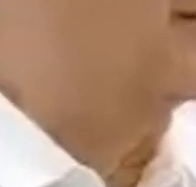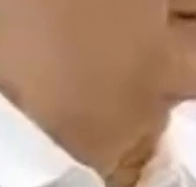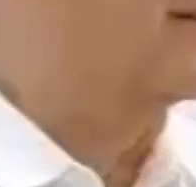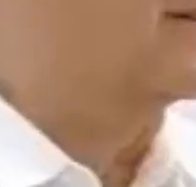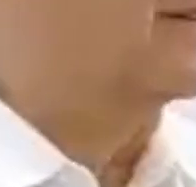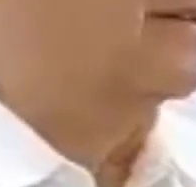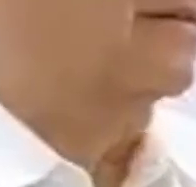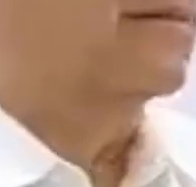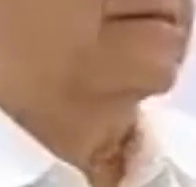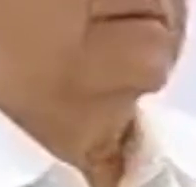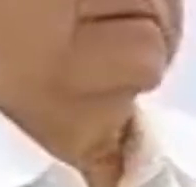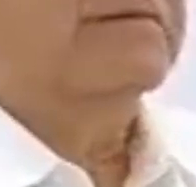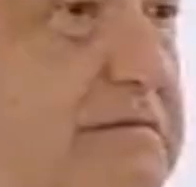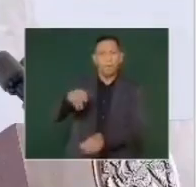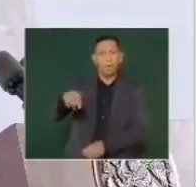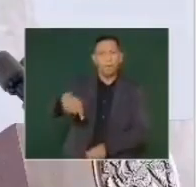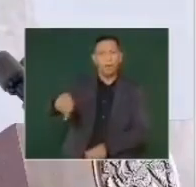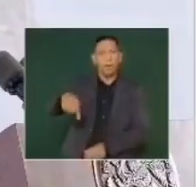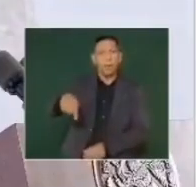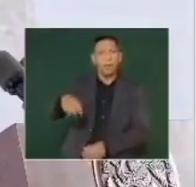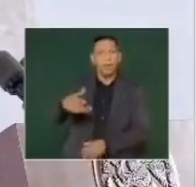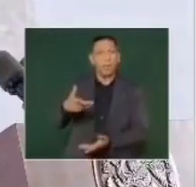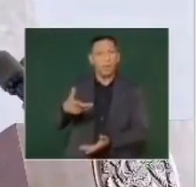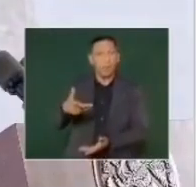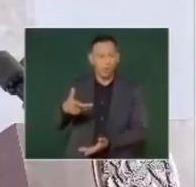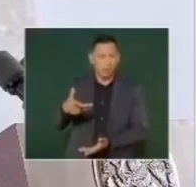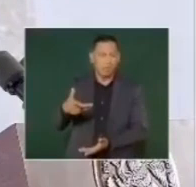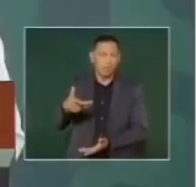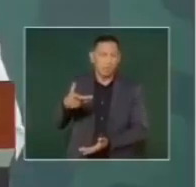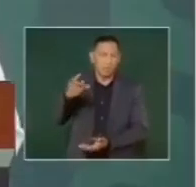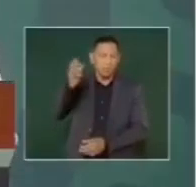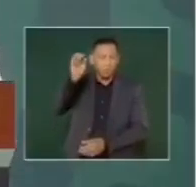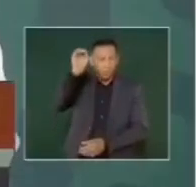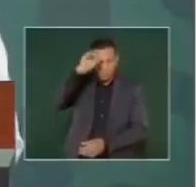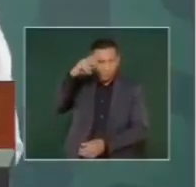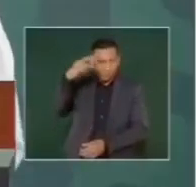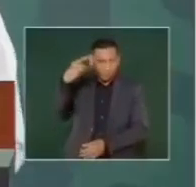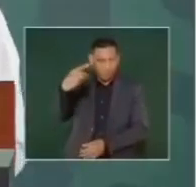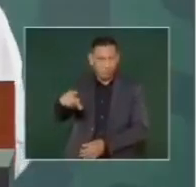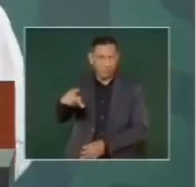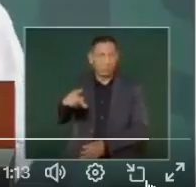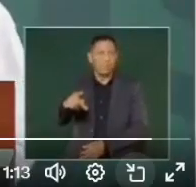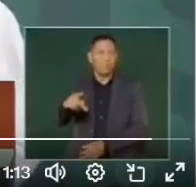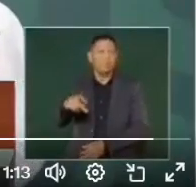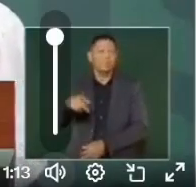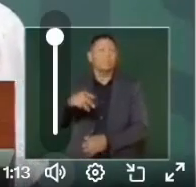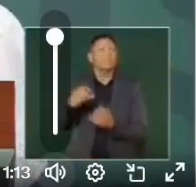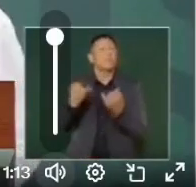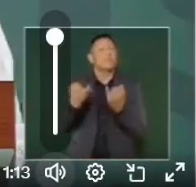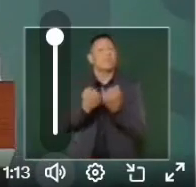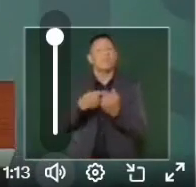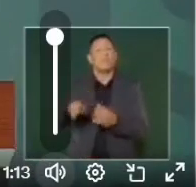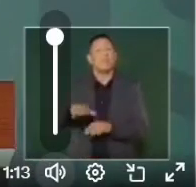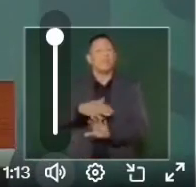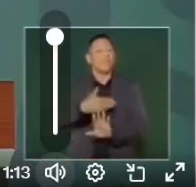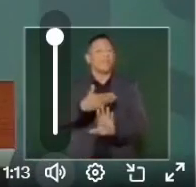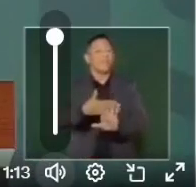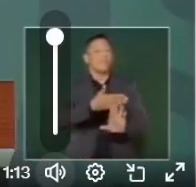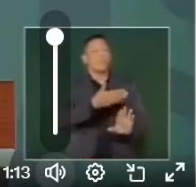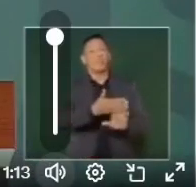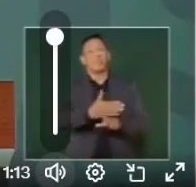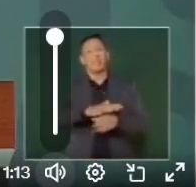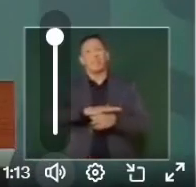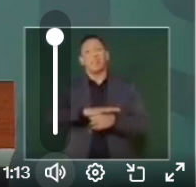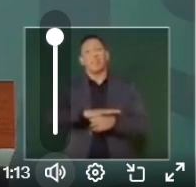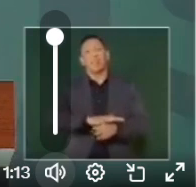y también son los que más desprestigian al